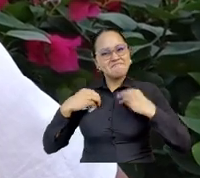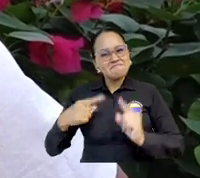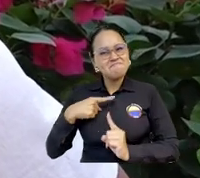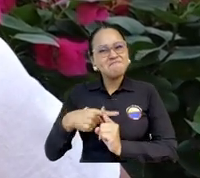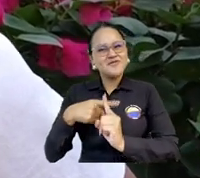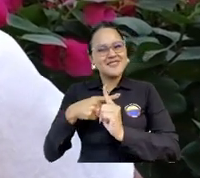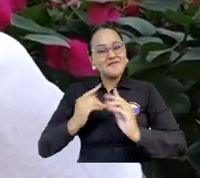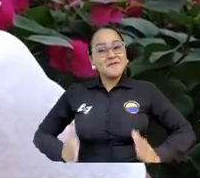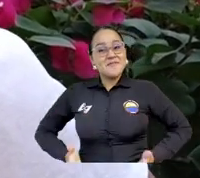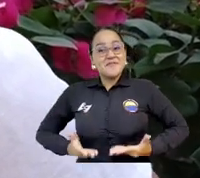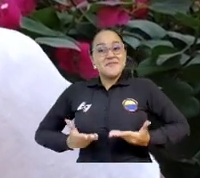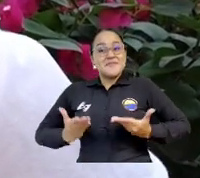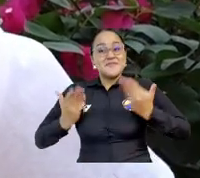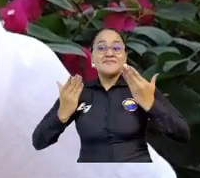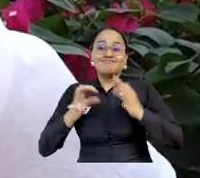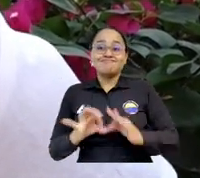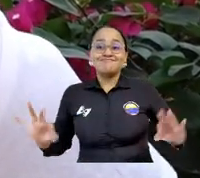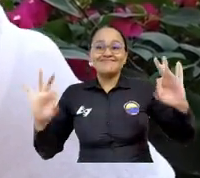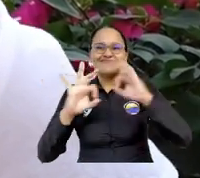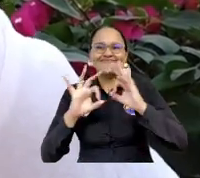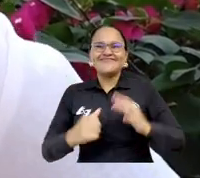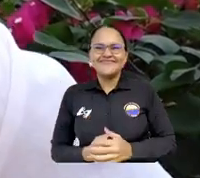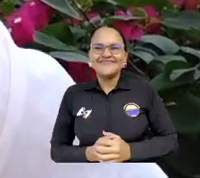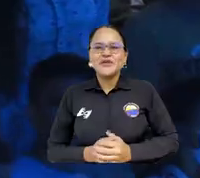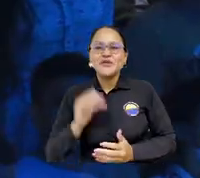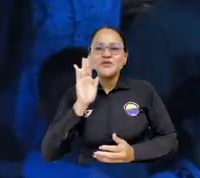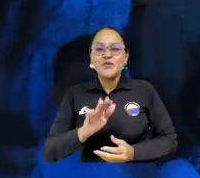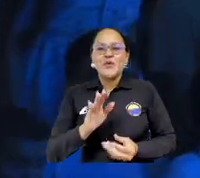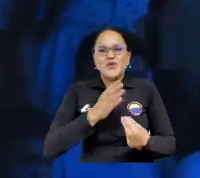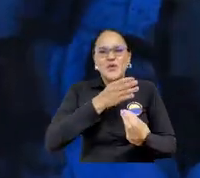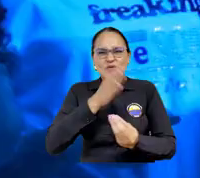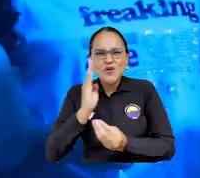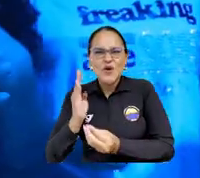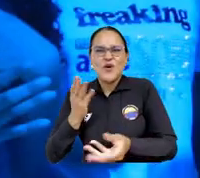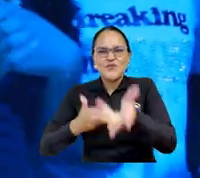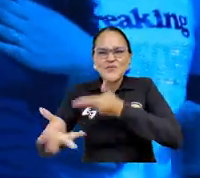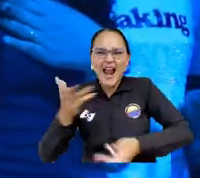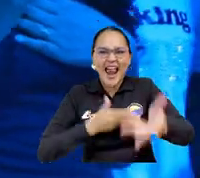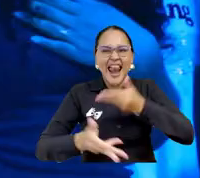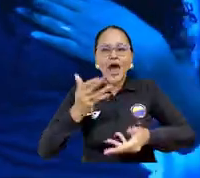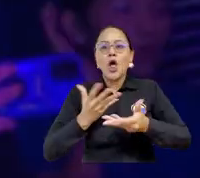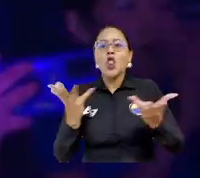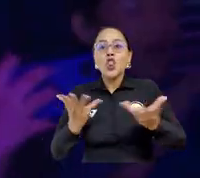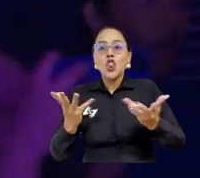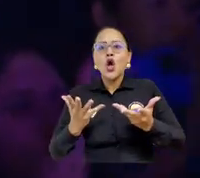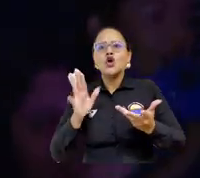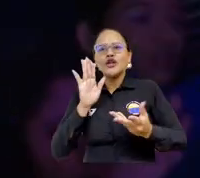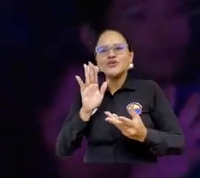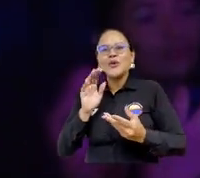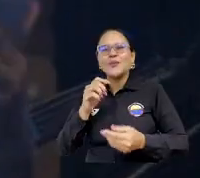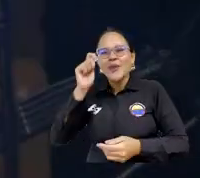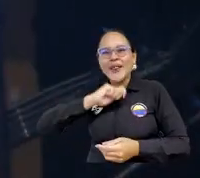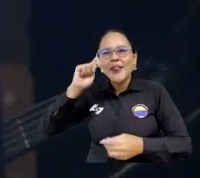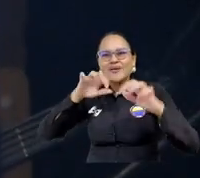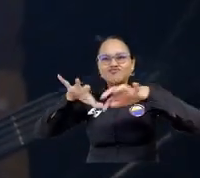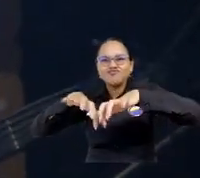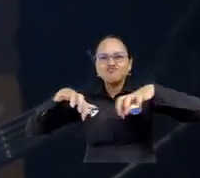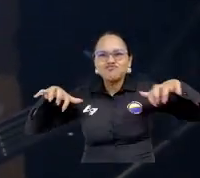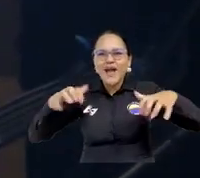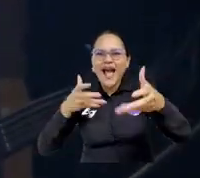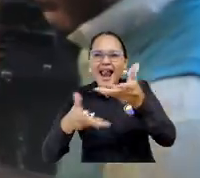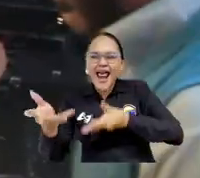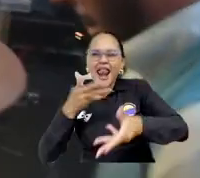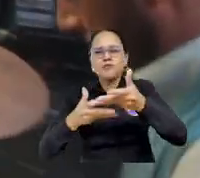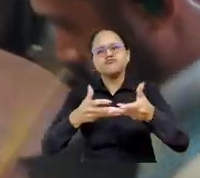autoestima, yo creo que es algo muy, muy importante. Movimientos religiosos de la Alma Mater se dieron cita en el hemiciclo Helado de